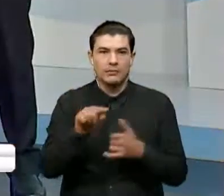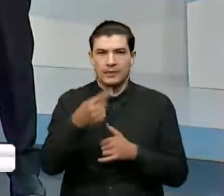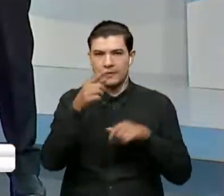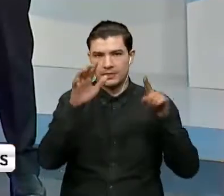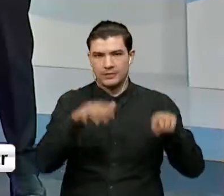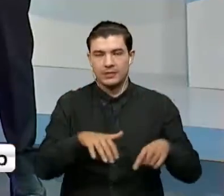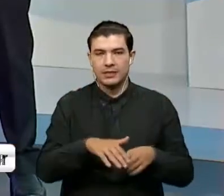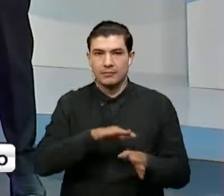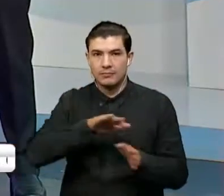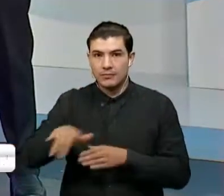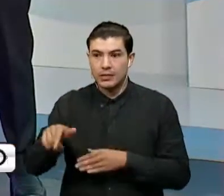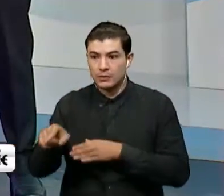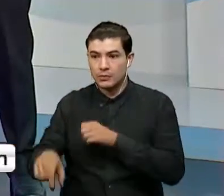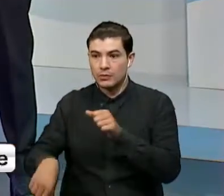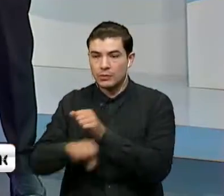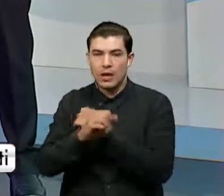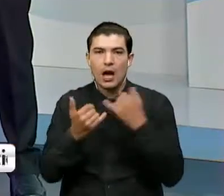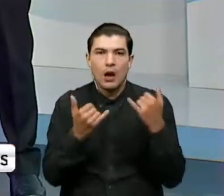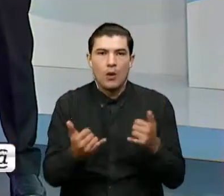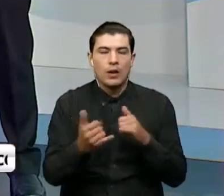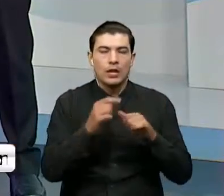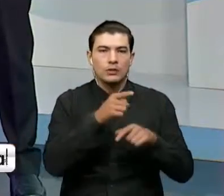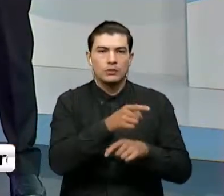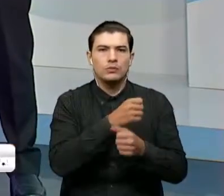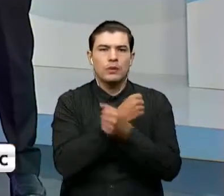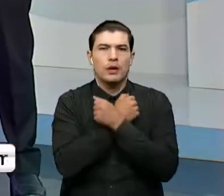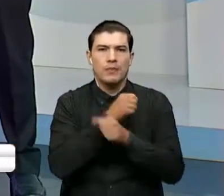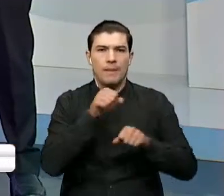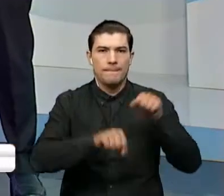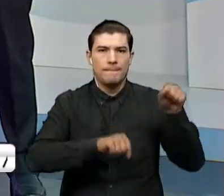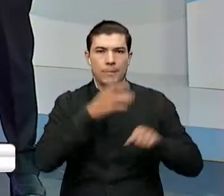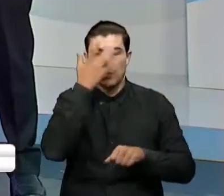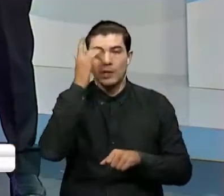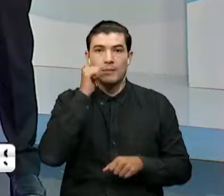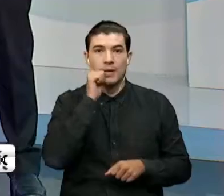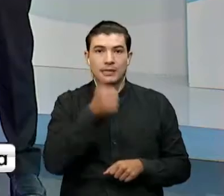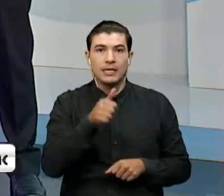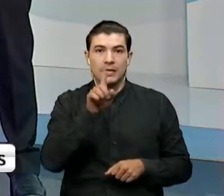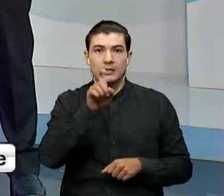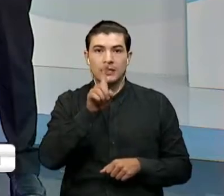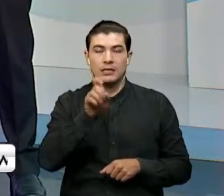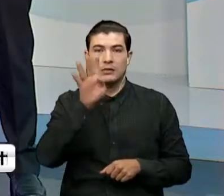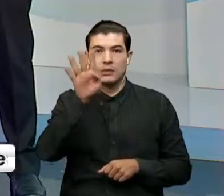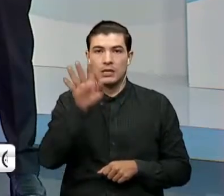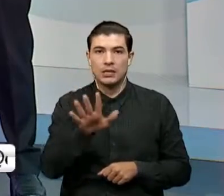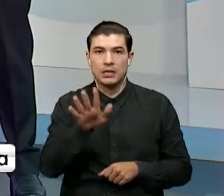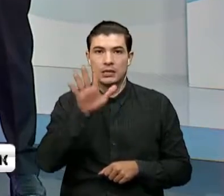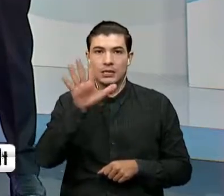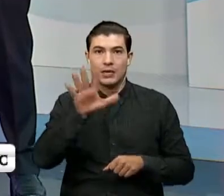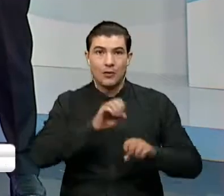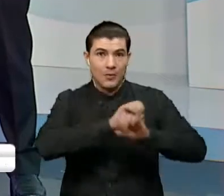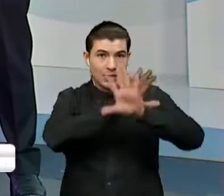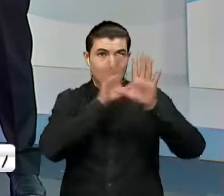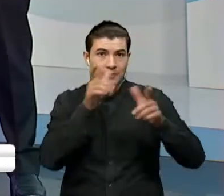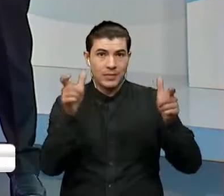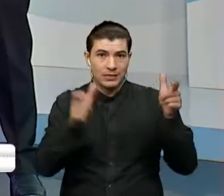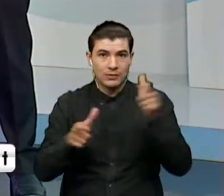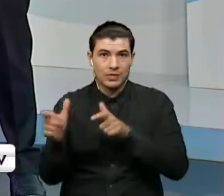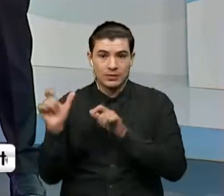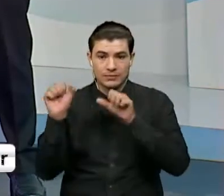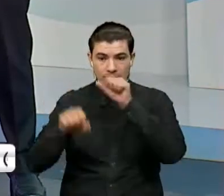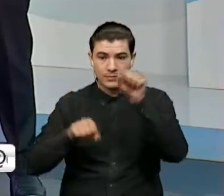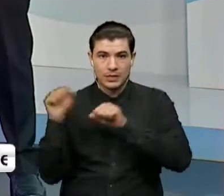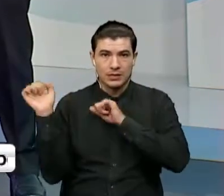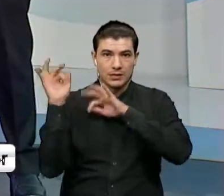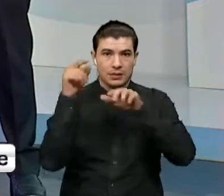bien dejamos el fútbol y el turno es para los amantes del ciclismo porque mañana a partir de las 6 45 de la mañana los ciclistas se reunirán en el parque